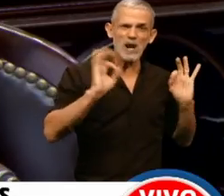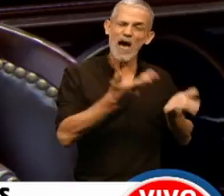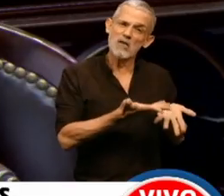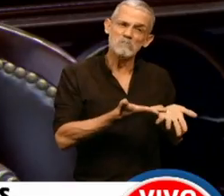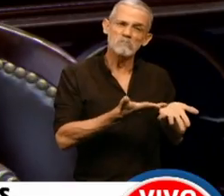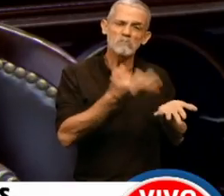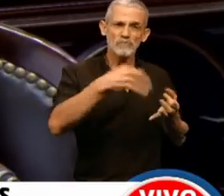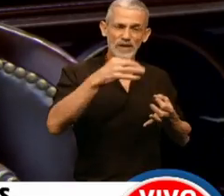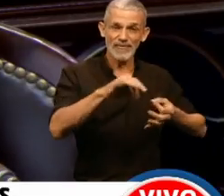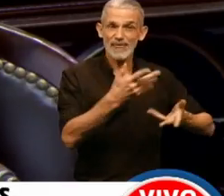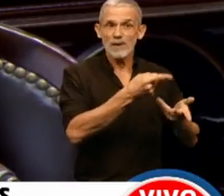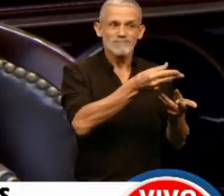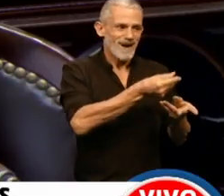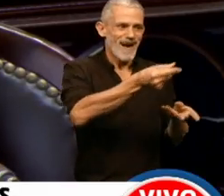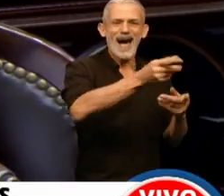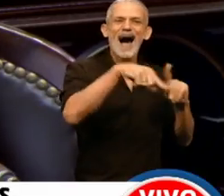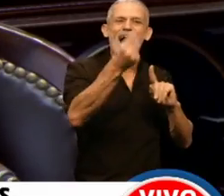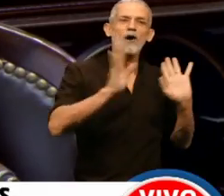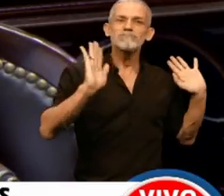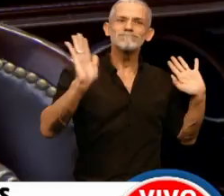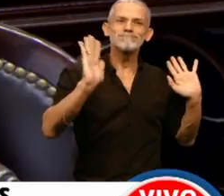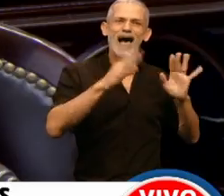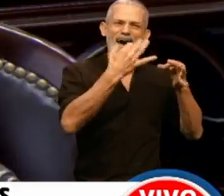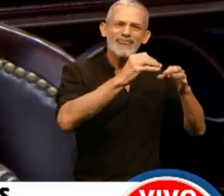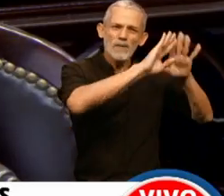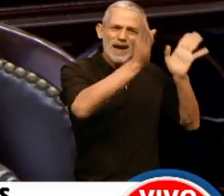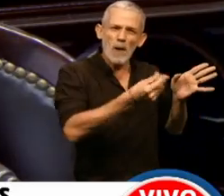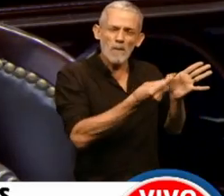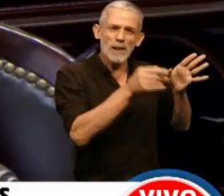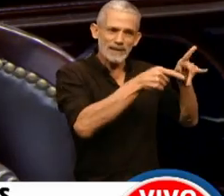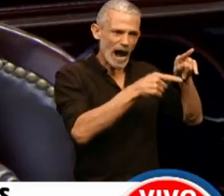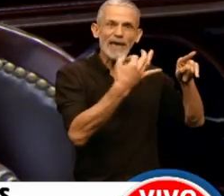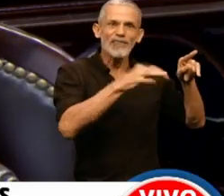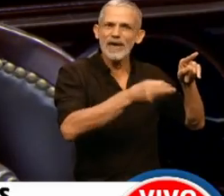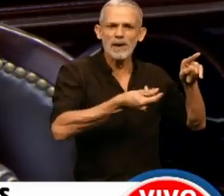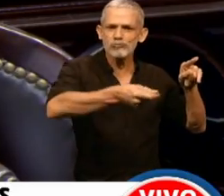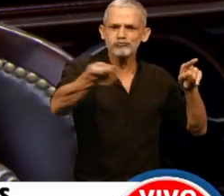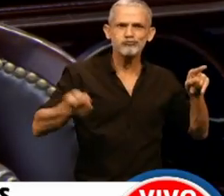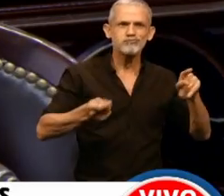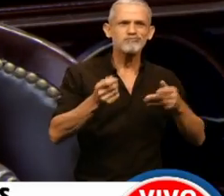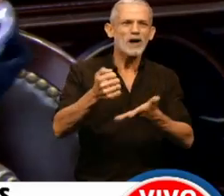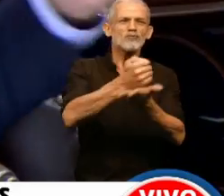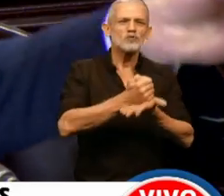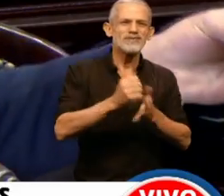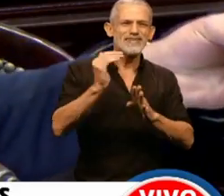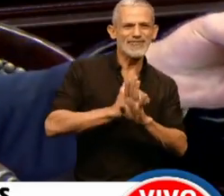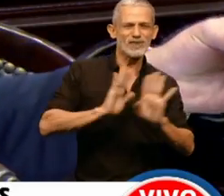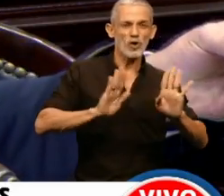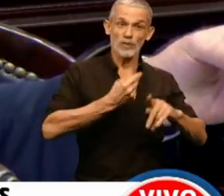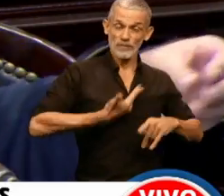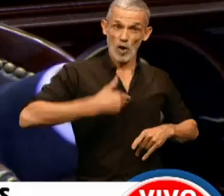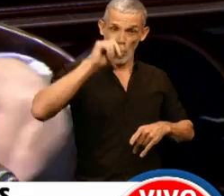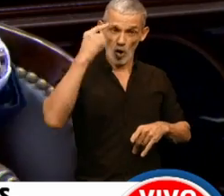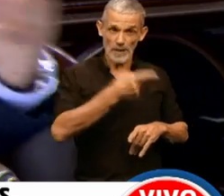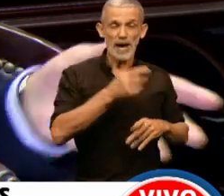como corresponde no podían ser asignada a ninguna otra finalidad porque tiene una afectación específica y cuando un gobierno